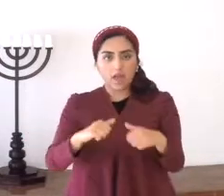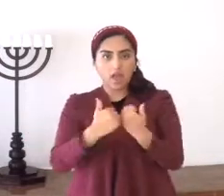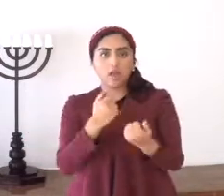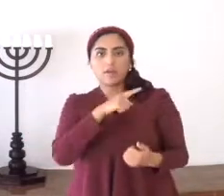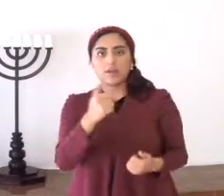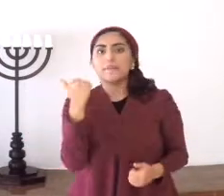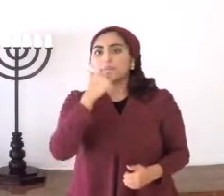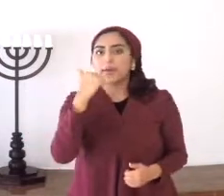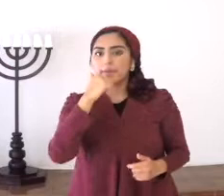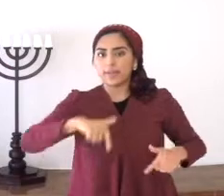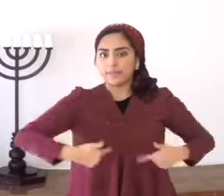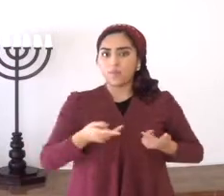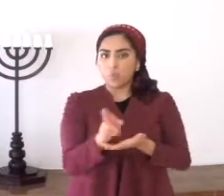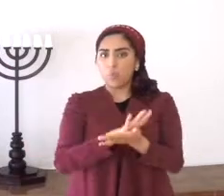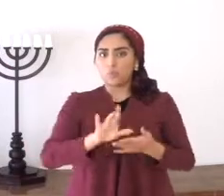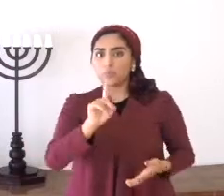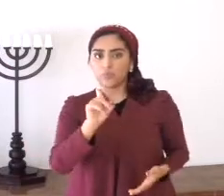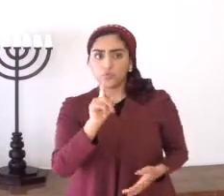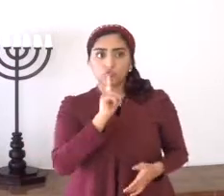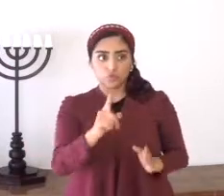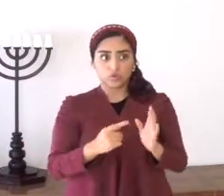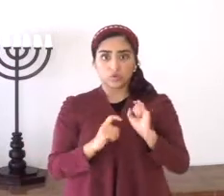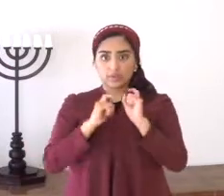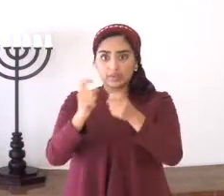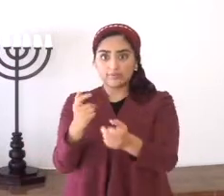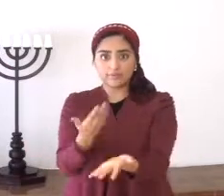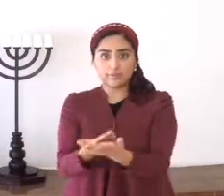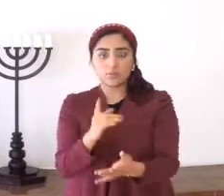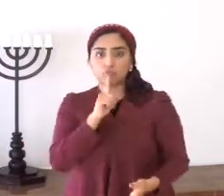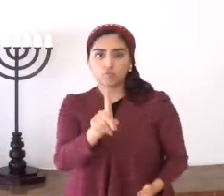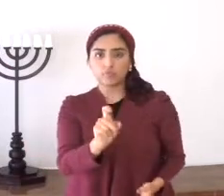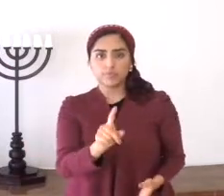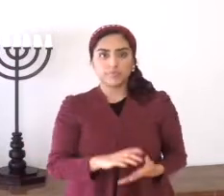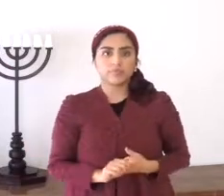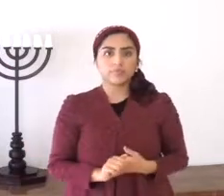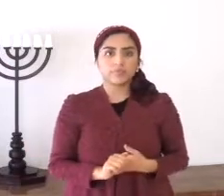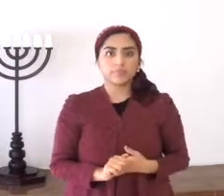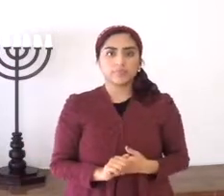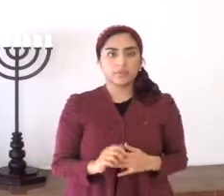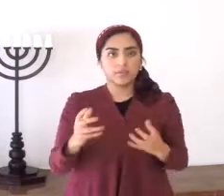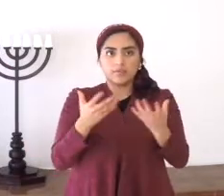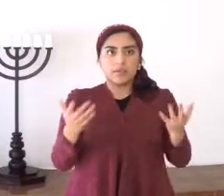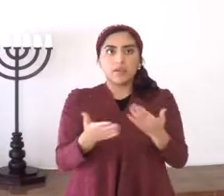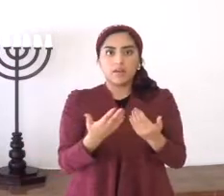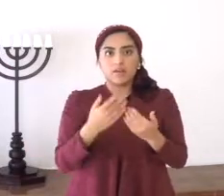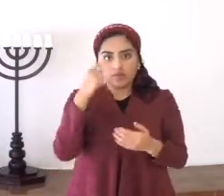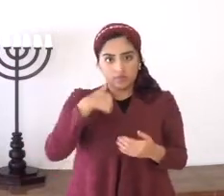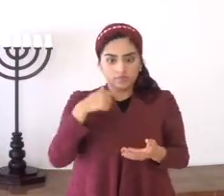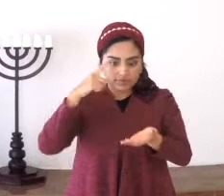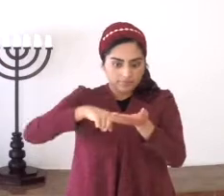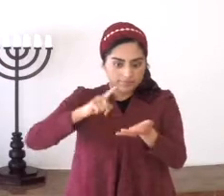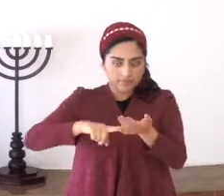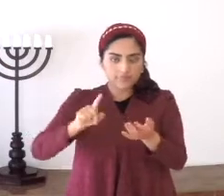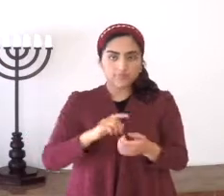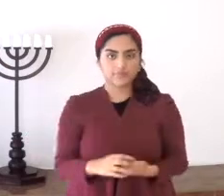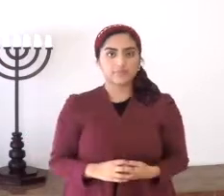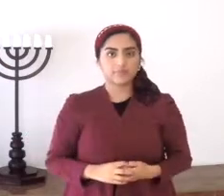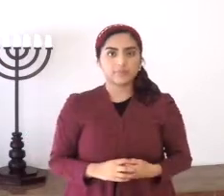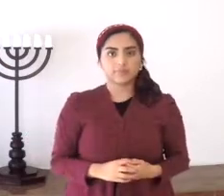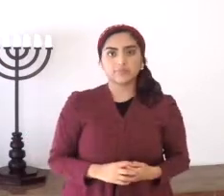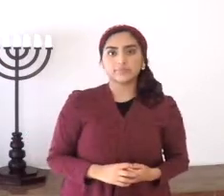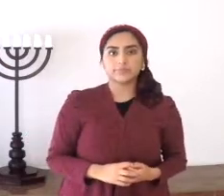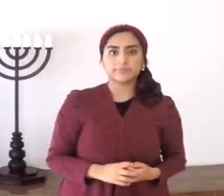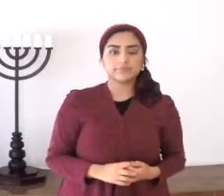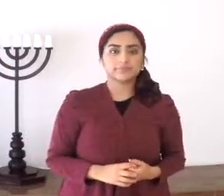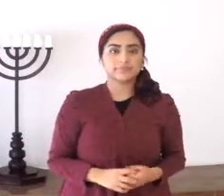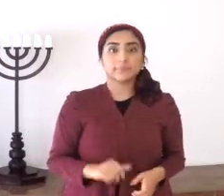vino bien, cómo se comportaba en su vida diaria, en su trabajo. Dio testimonio. Entonces la situación es muy